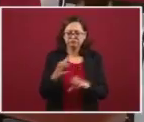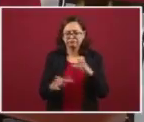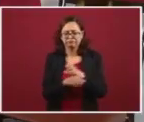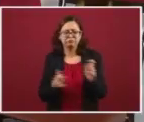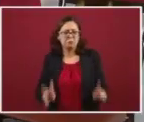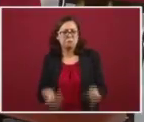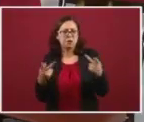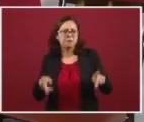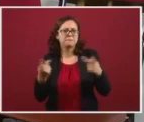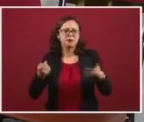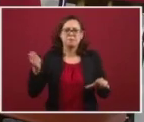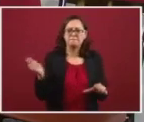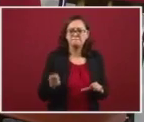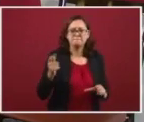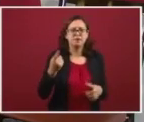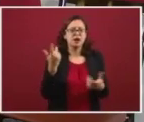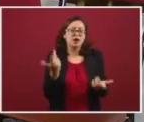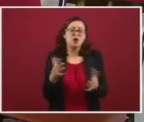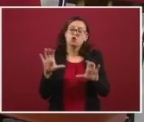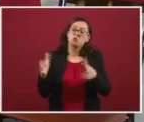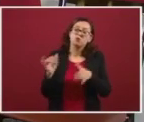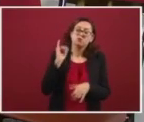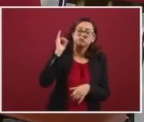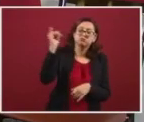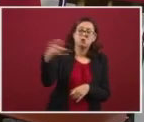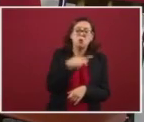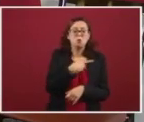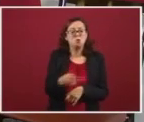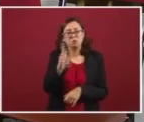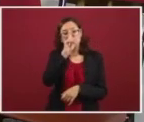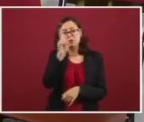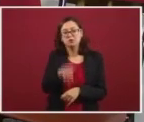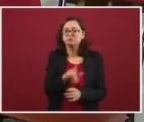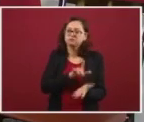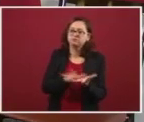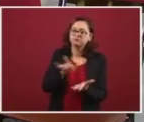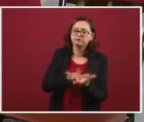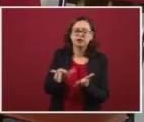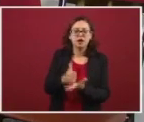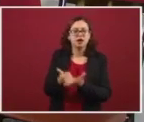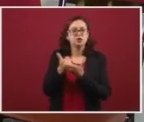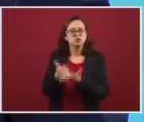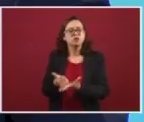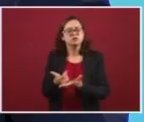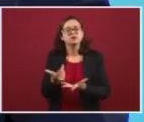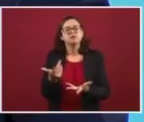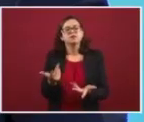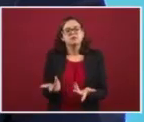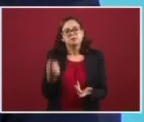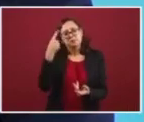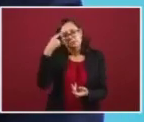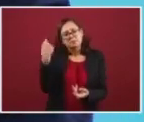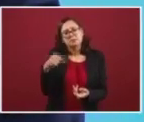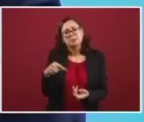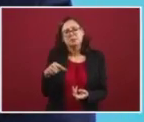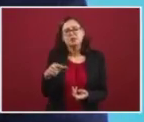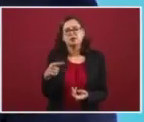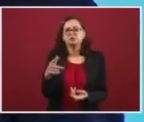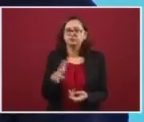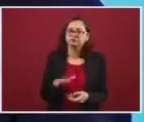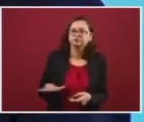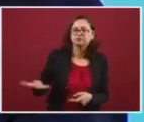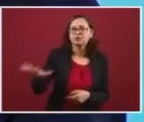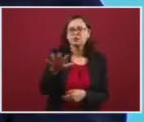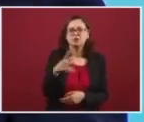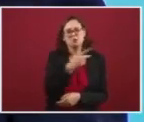ayudar a las comunidades más marginadas del país, para que hacerlo por el bien de los de las zonas de